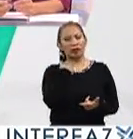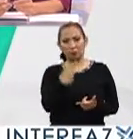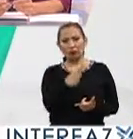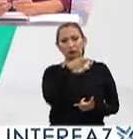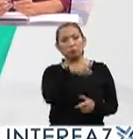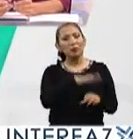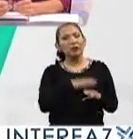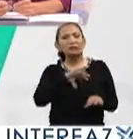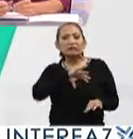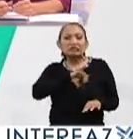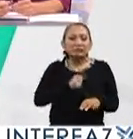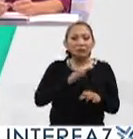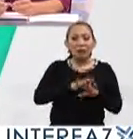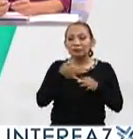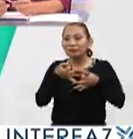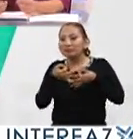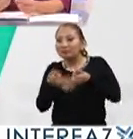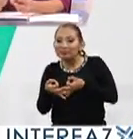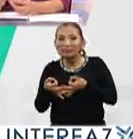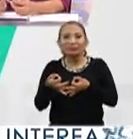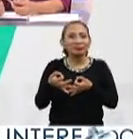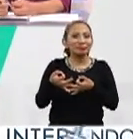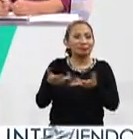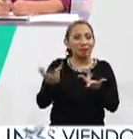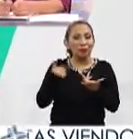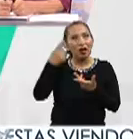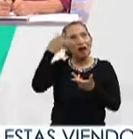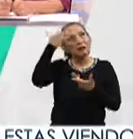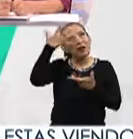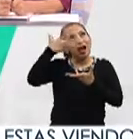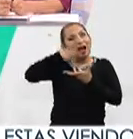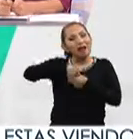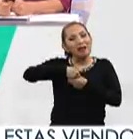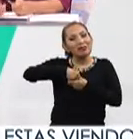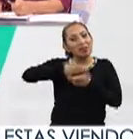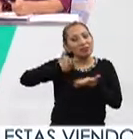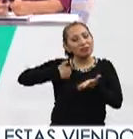lo que más te gustó, lo que más te dejó con una